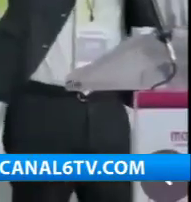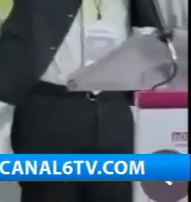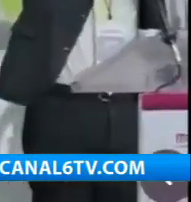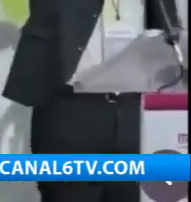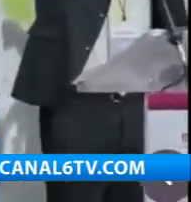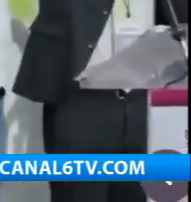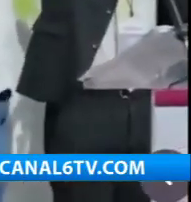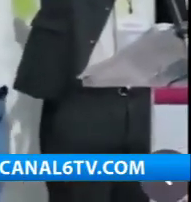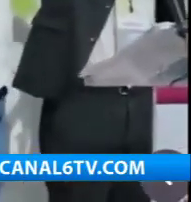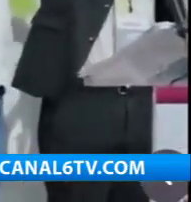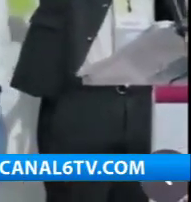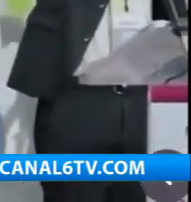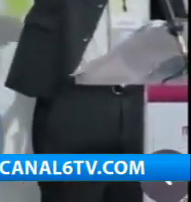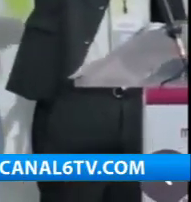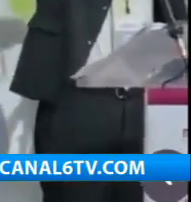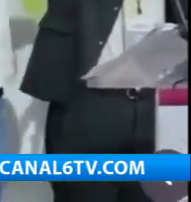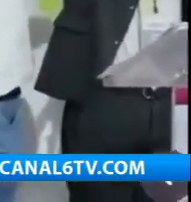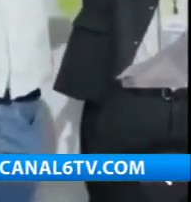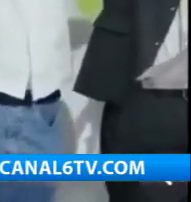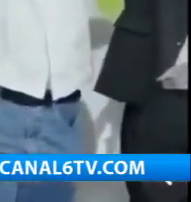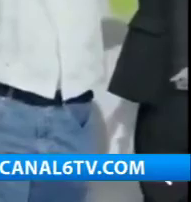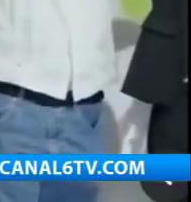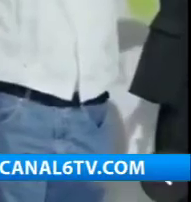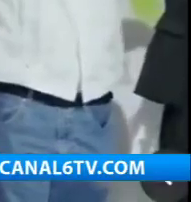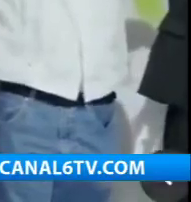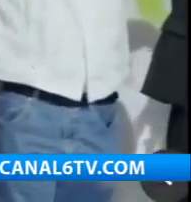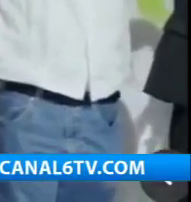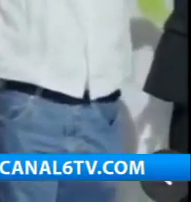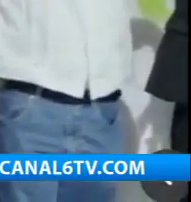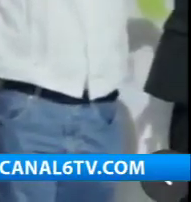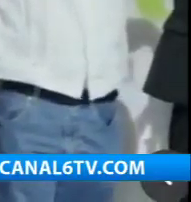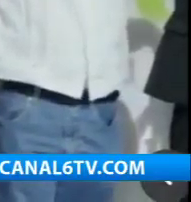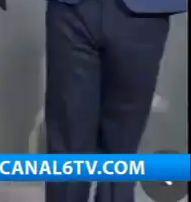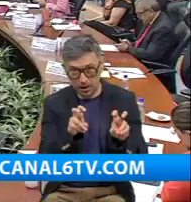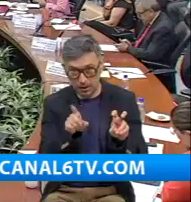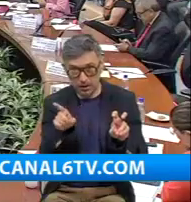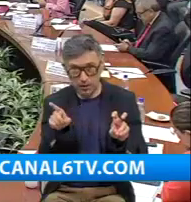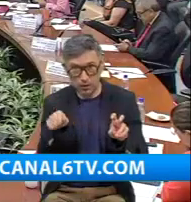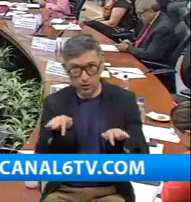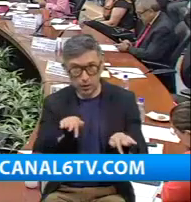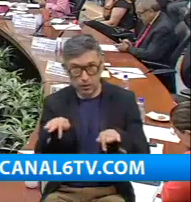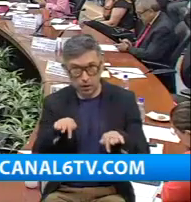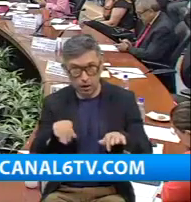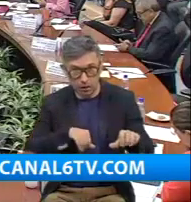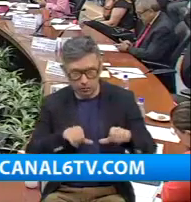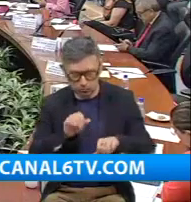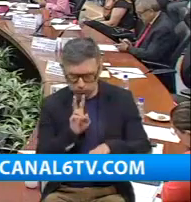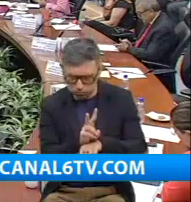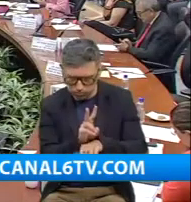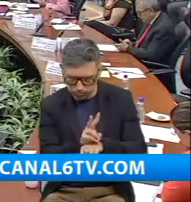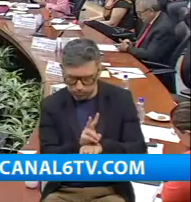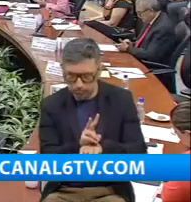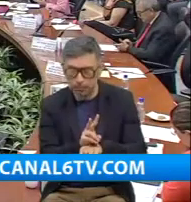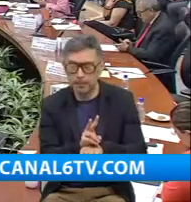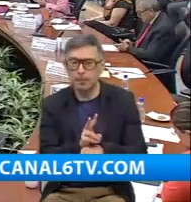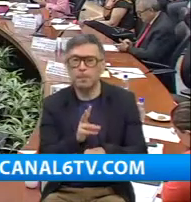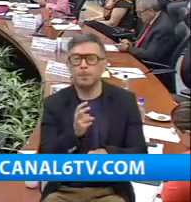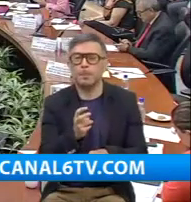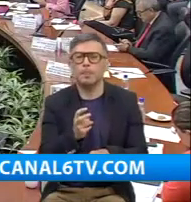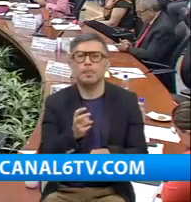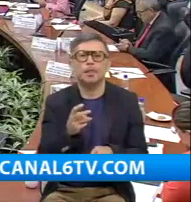contiendas, sin dejar a un lado otros perfiles como él o la candidata del Movimiento Ciudadano, como de la Laguna, candidatura independiente